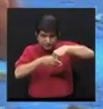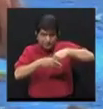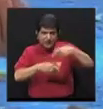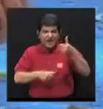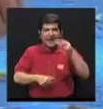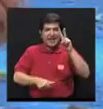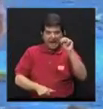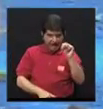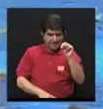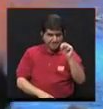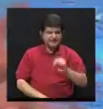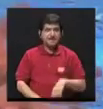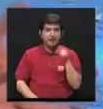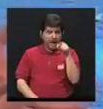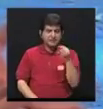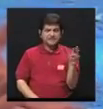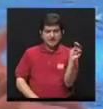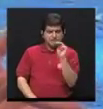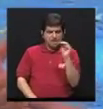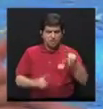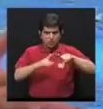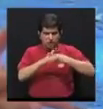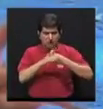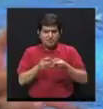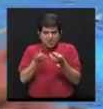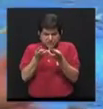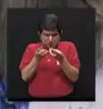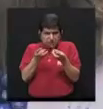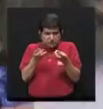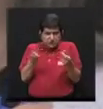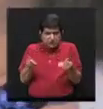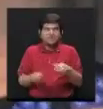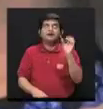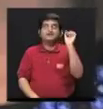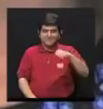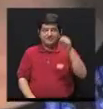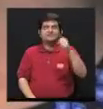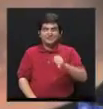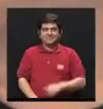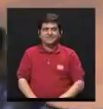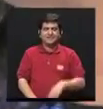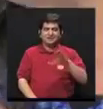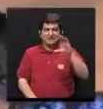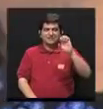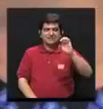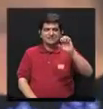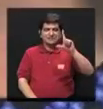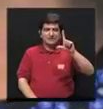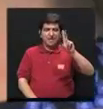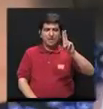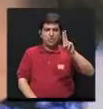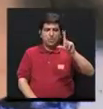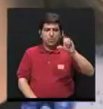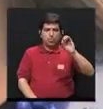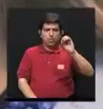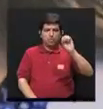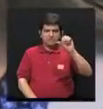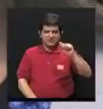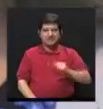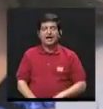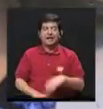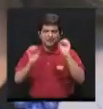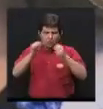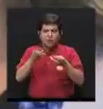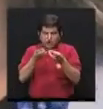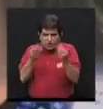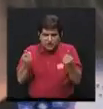el microbio empieza a degradar la celulosa. Empieza a degradar celulosa porque lo que le hacen es cambiarle, digamos, su